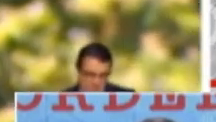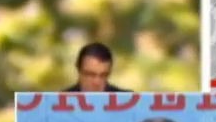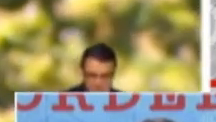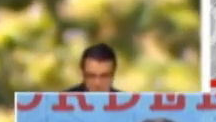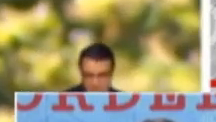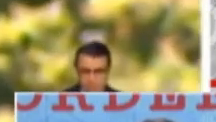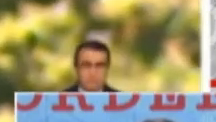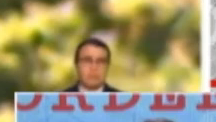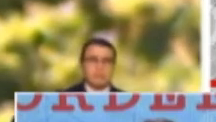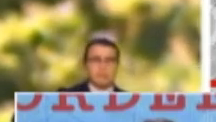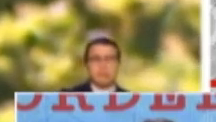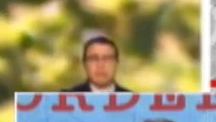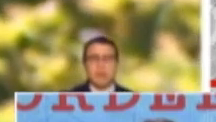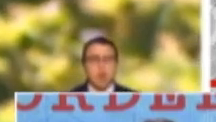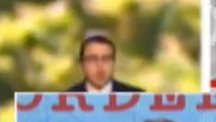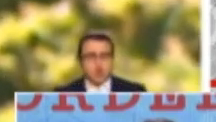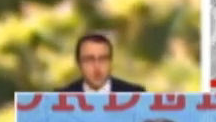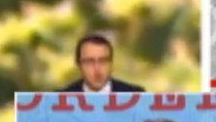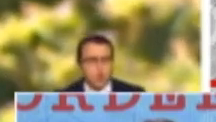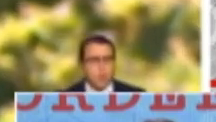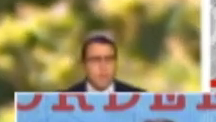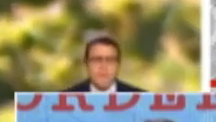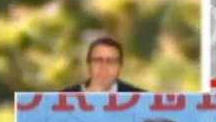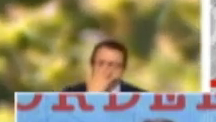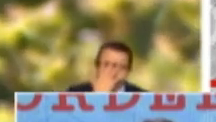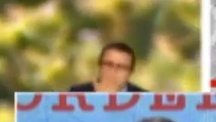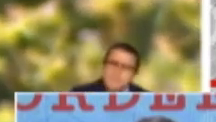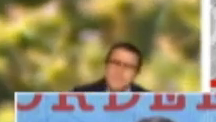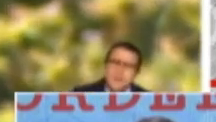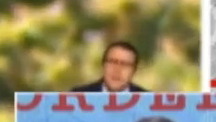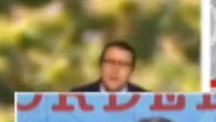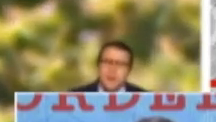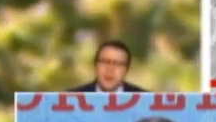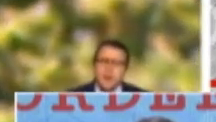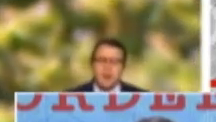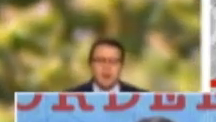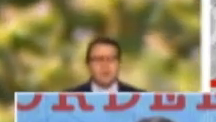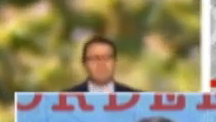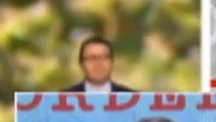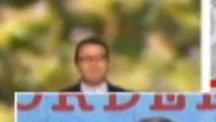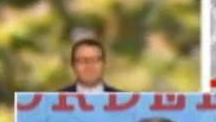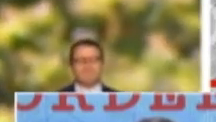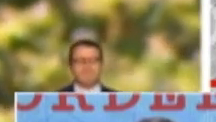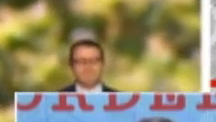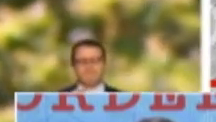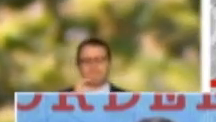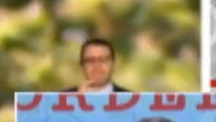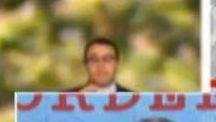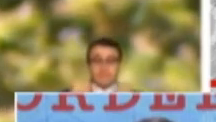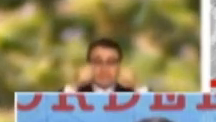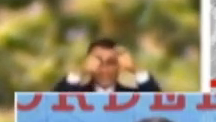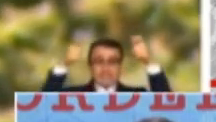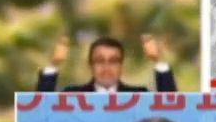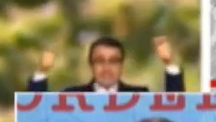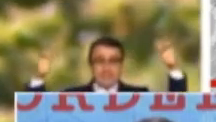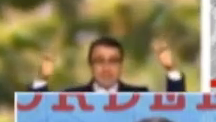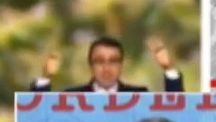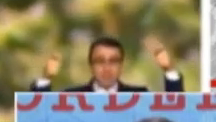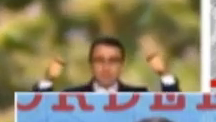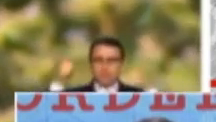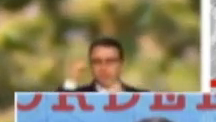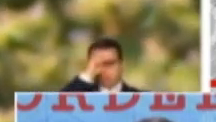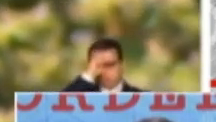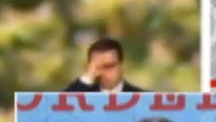vienen envenenando, Juan Ramón, la cabeza con eso hace años. Y nadie está hablando, yo decía la